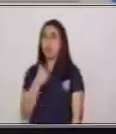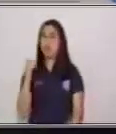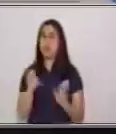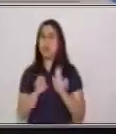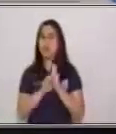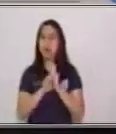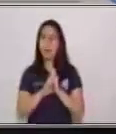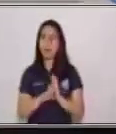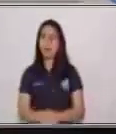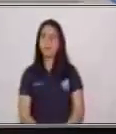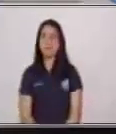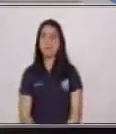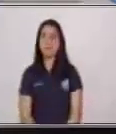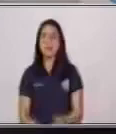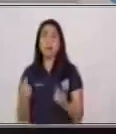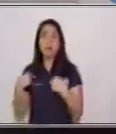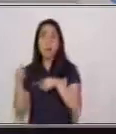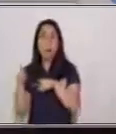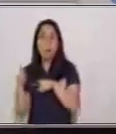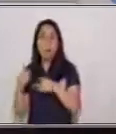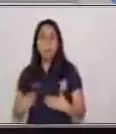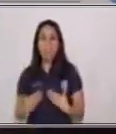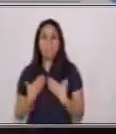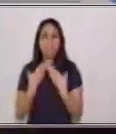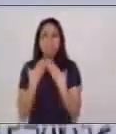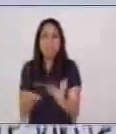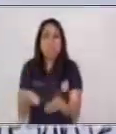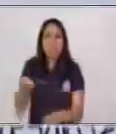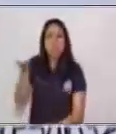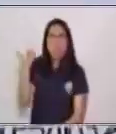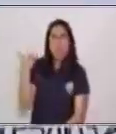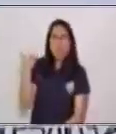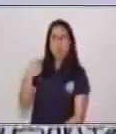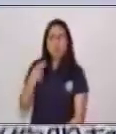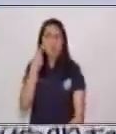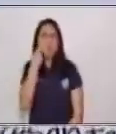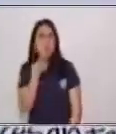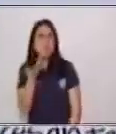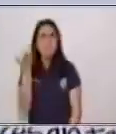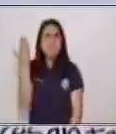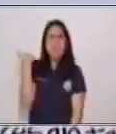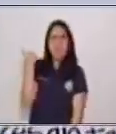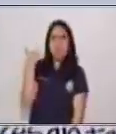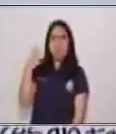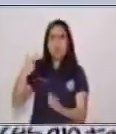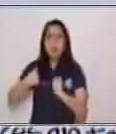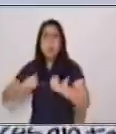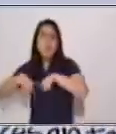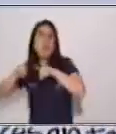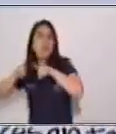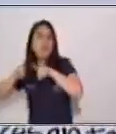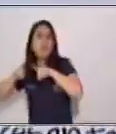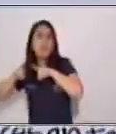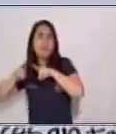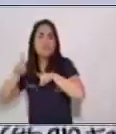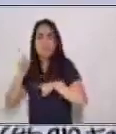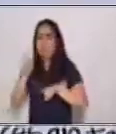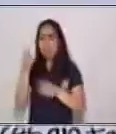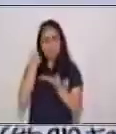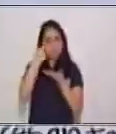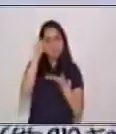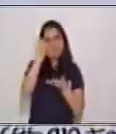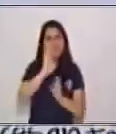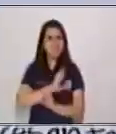vio y fui no se tildan. ¿Y qué encontramos acá? ¿Te recuerdas cómo se llaman